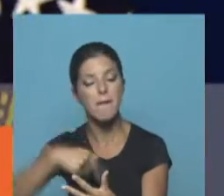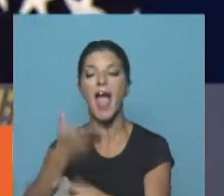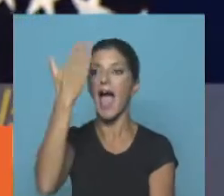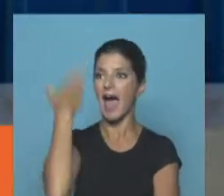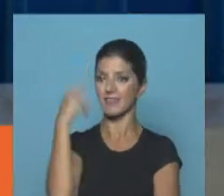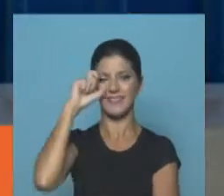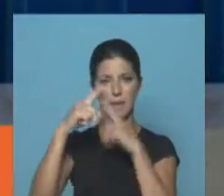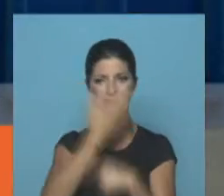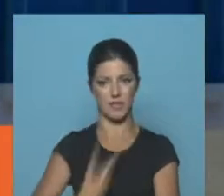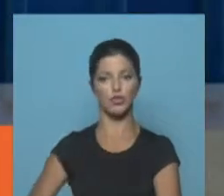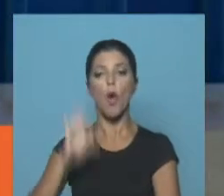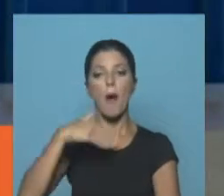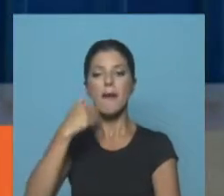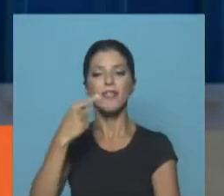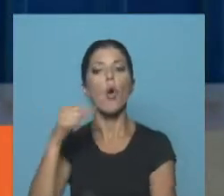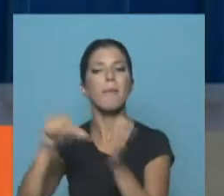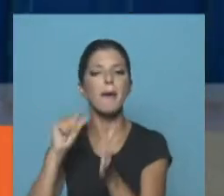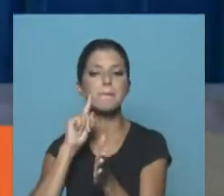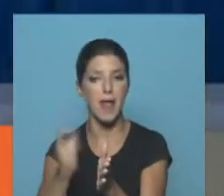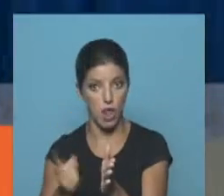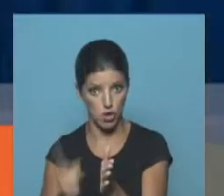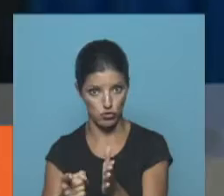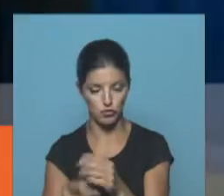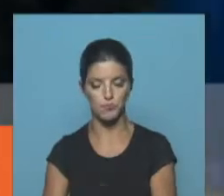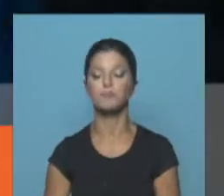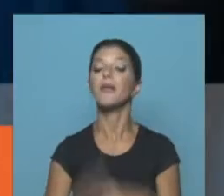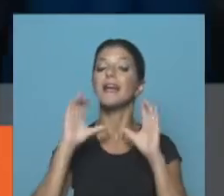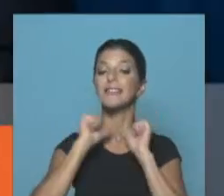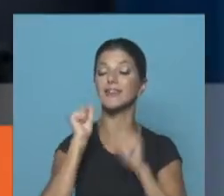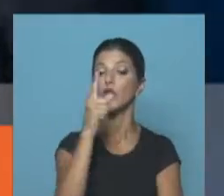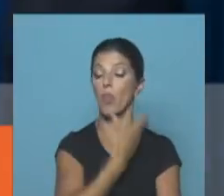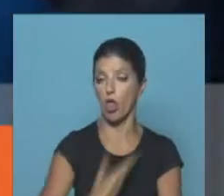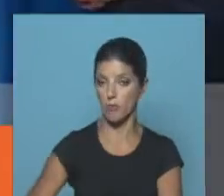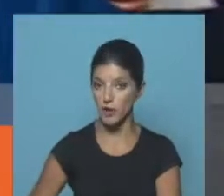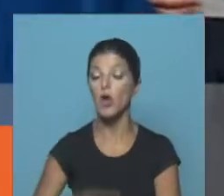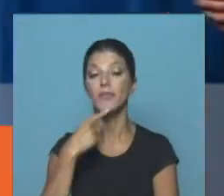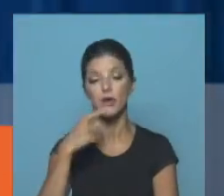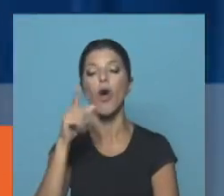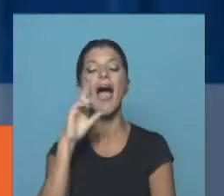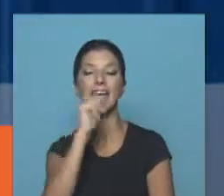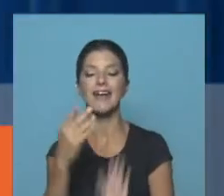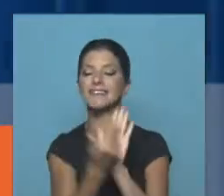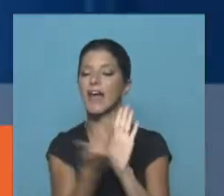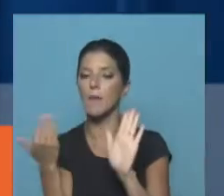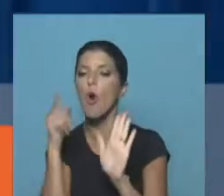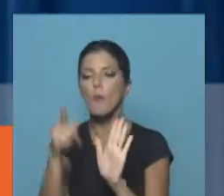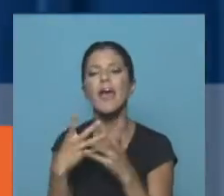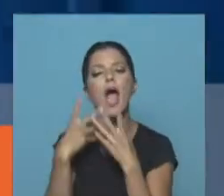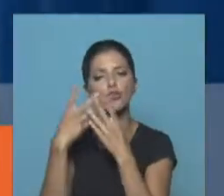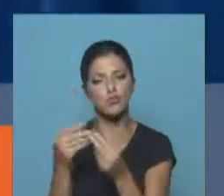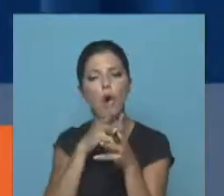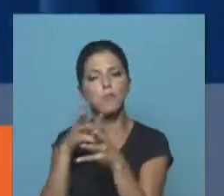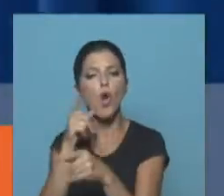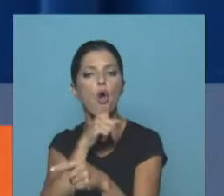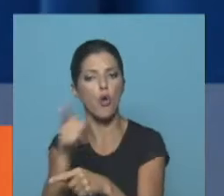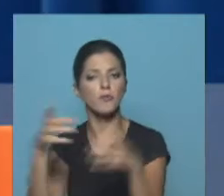Obama. El secretario de Estado, Rex Tillerson, justificó la ausencia de Irak por su colaboración en la lucha contra el Estado